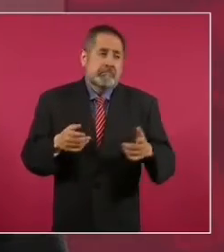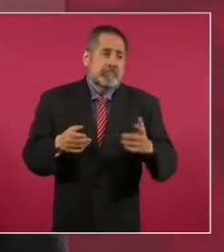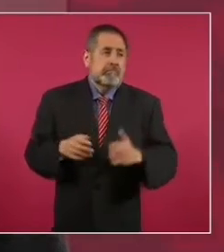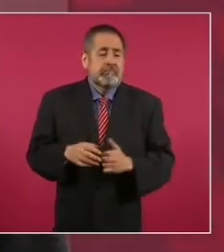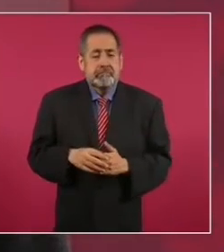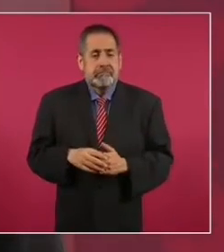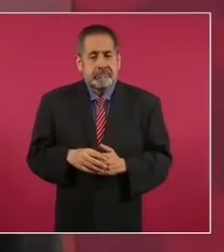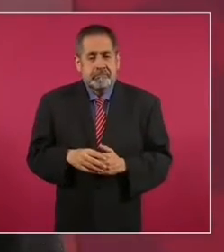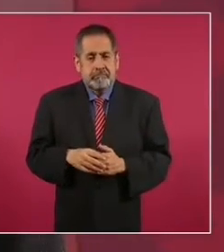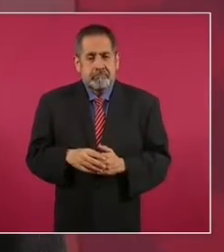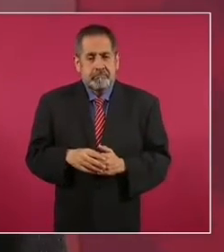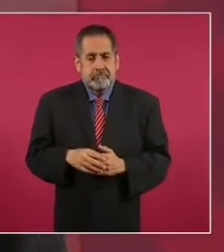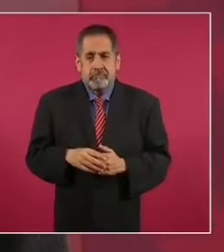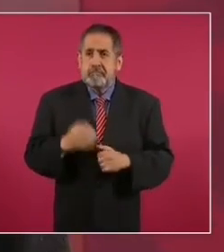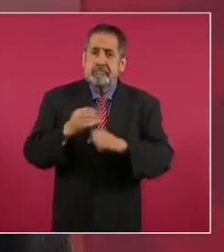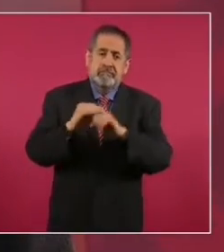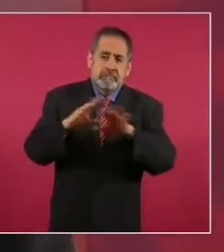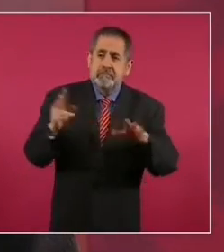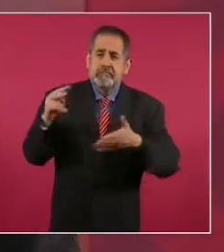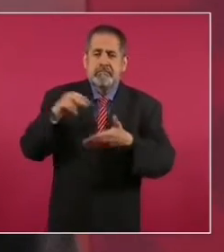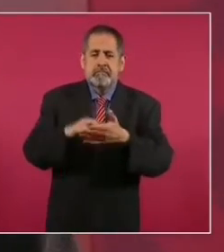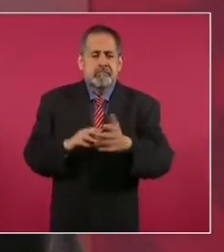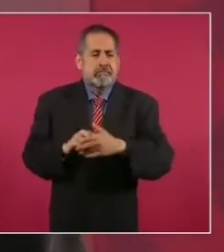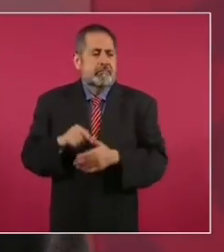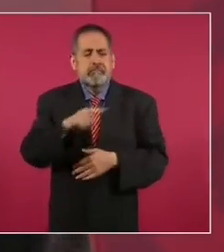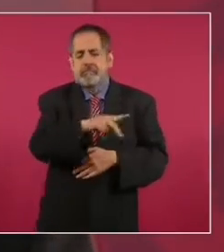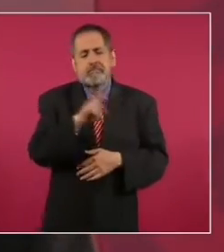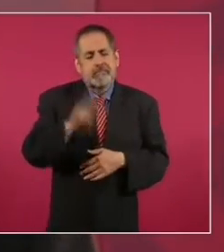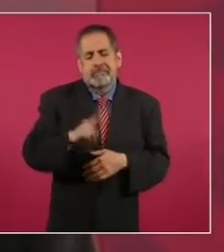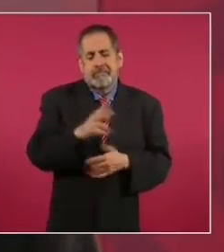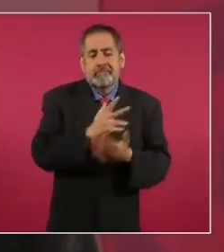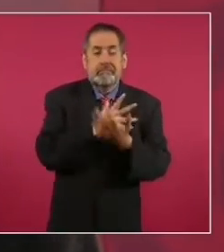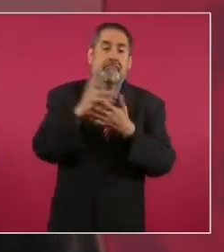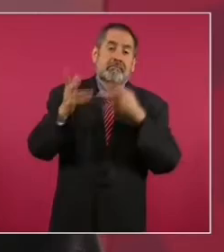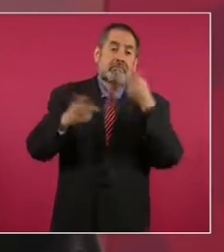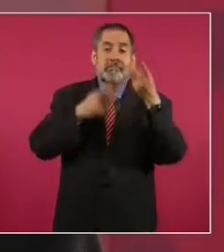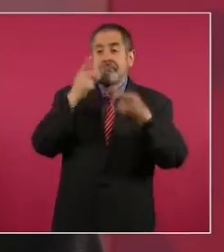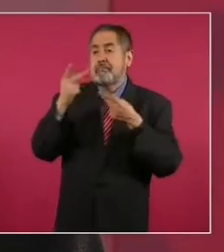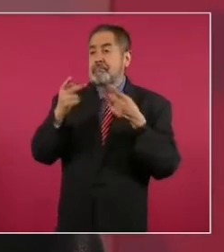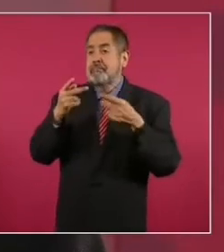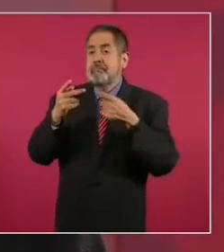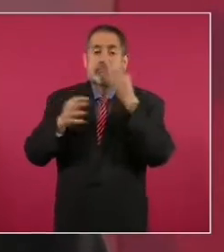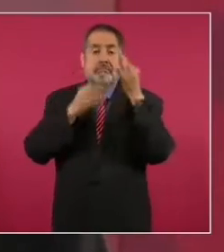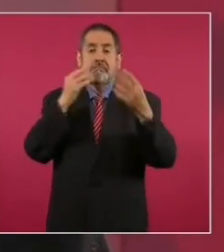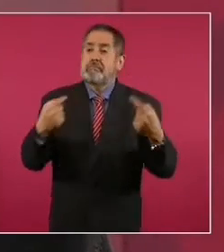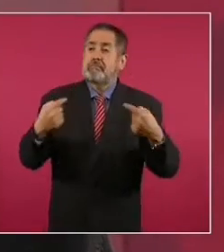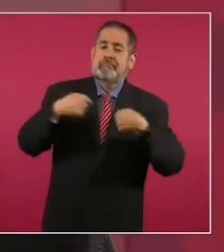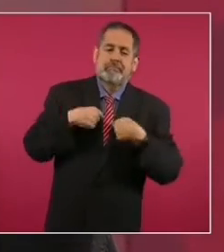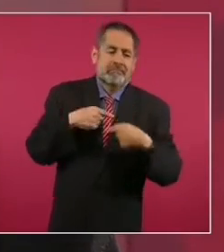informar, bueno, hacer propaganda,